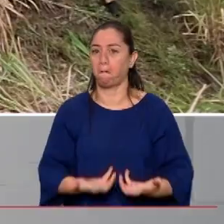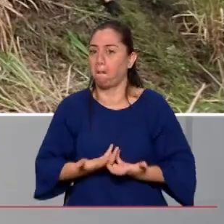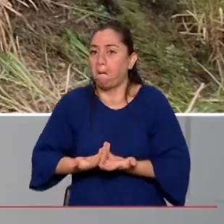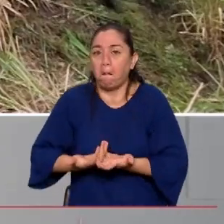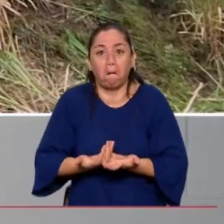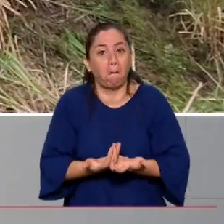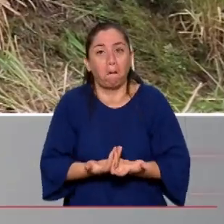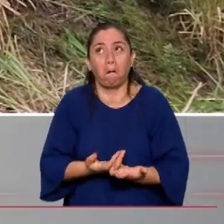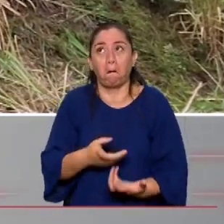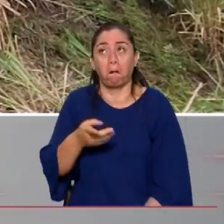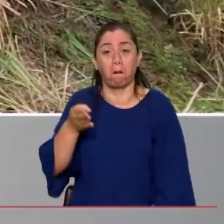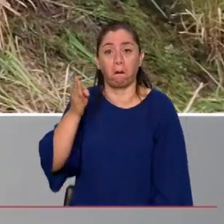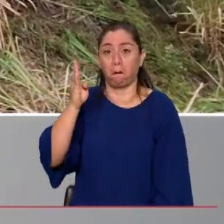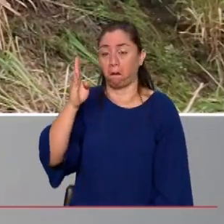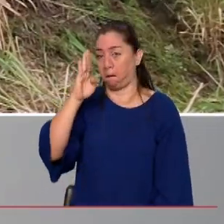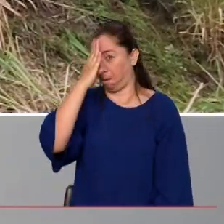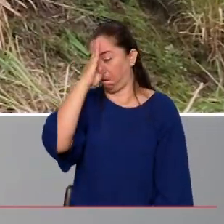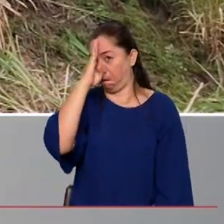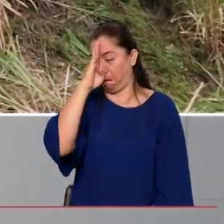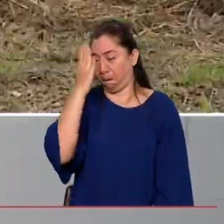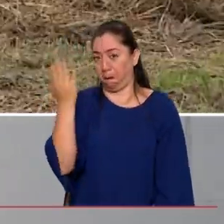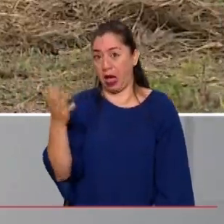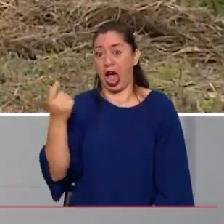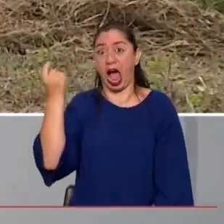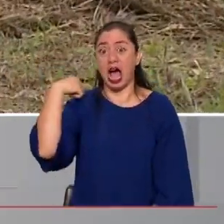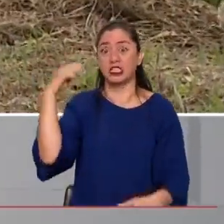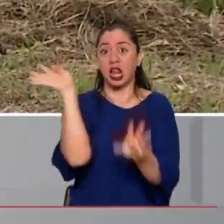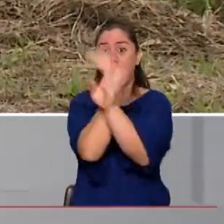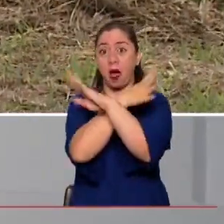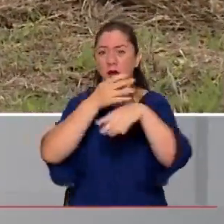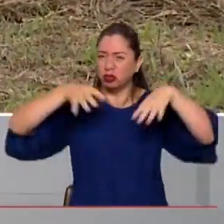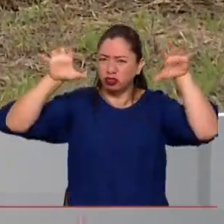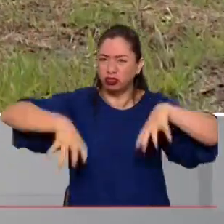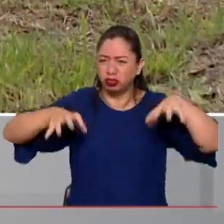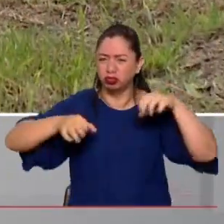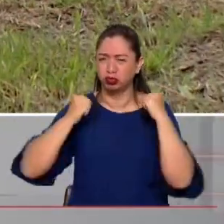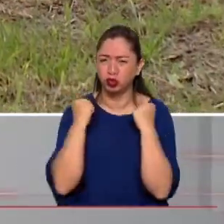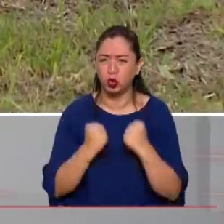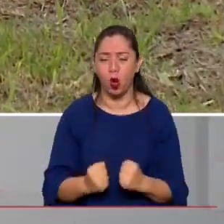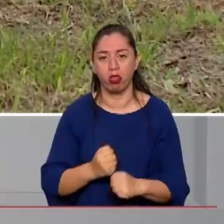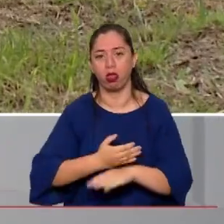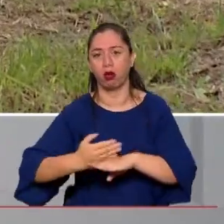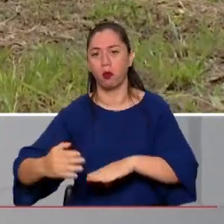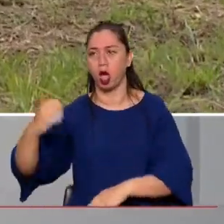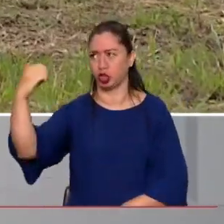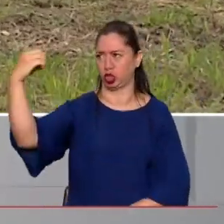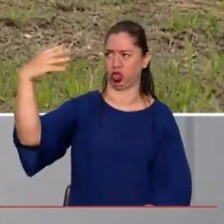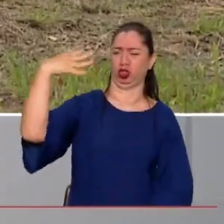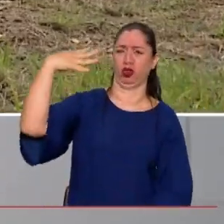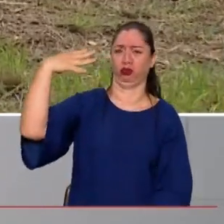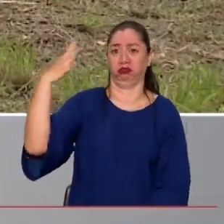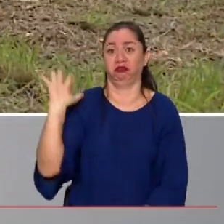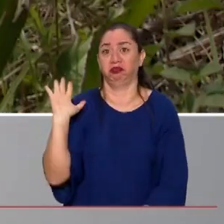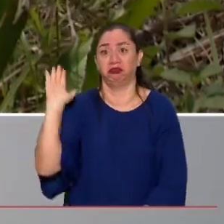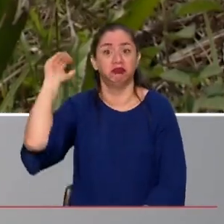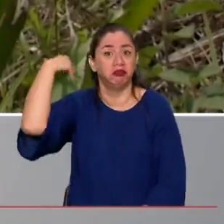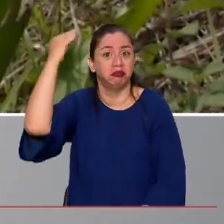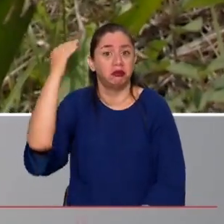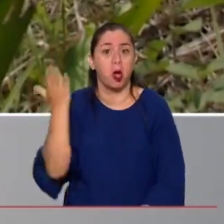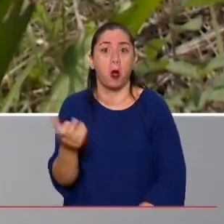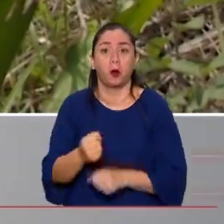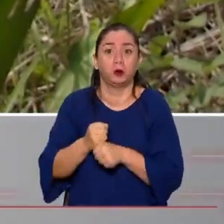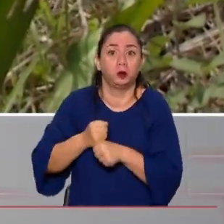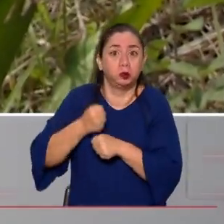Pedro está como bipolar. Ayer, por ejemplo, aguacero en la madrugada, durísimo, luego un sol canicular. Uno ya ni sabe si saca